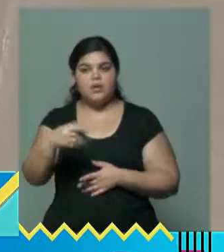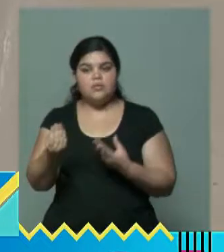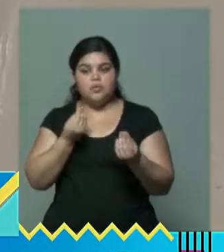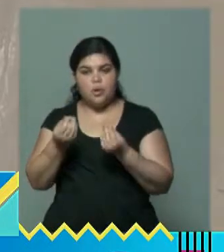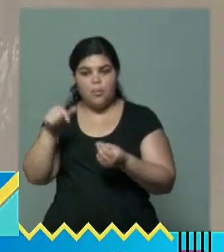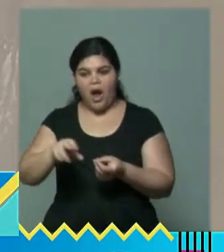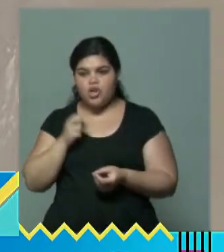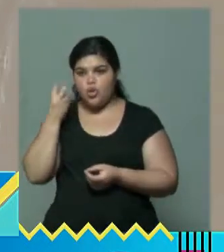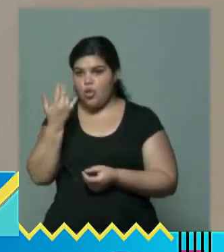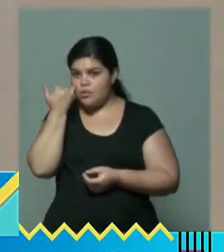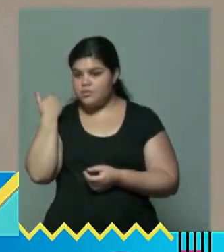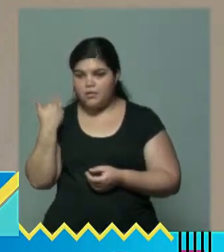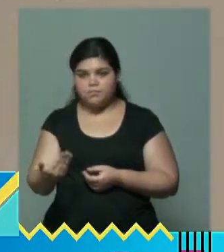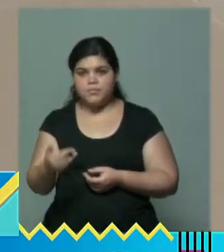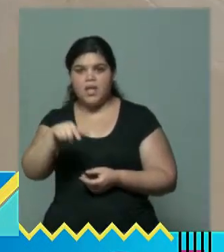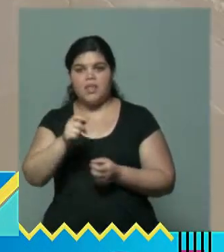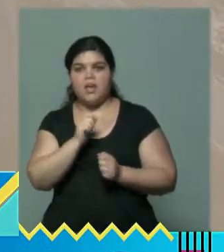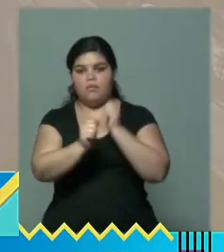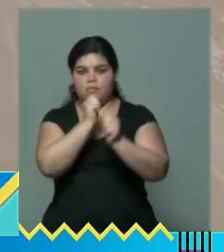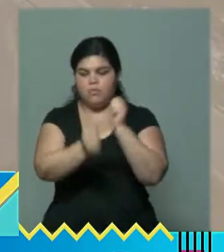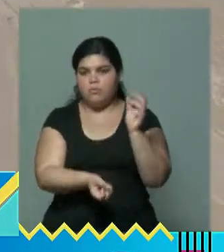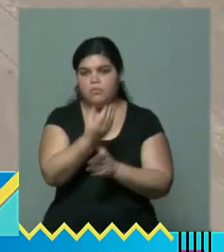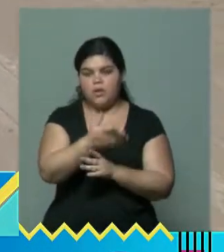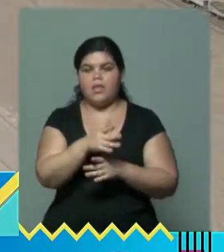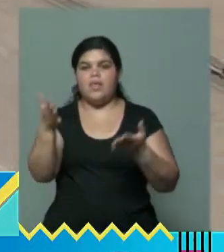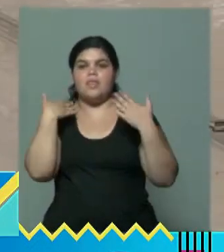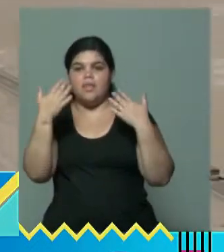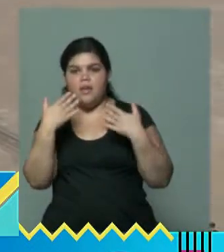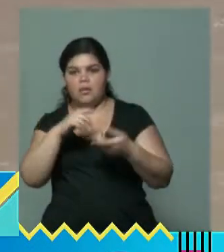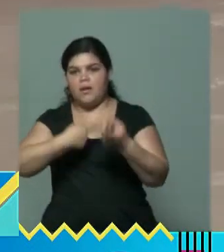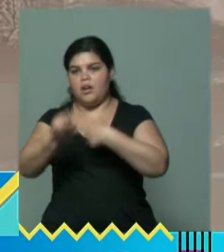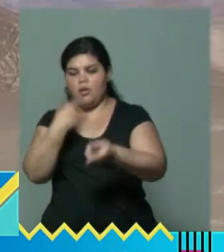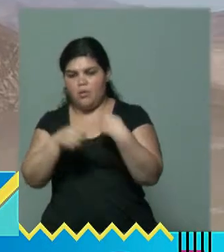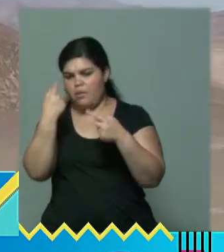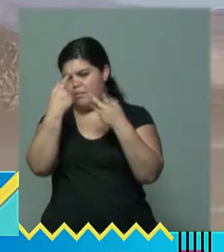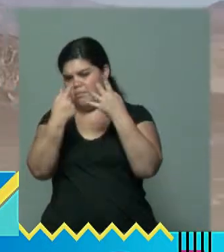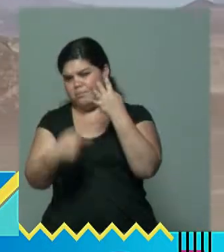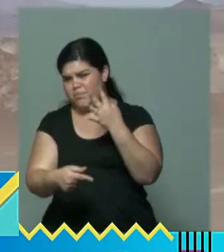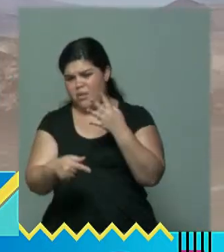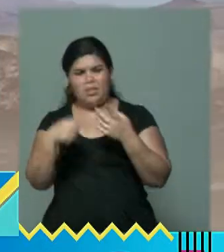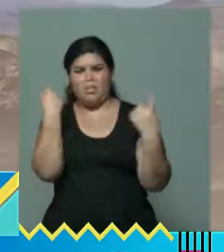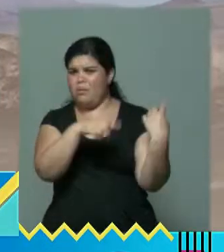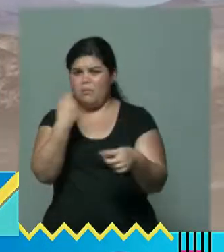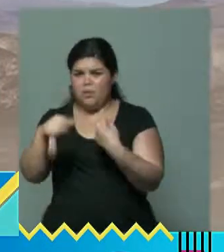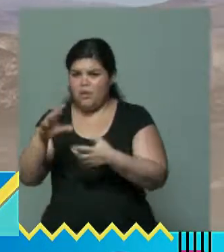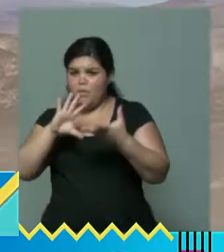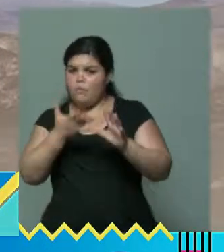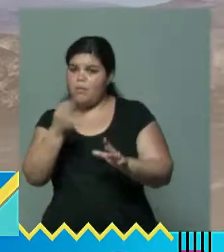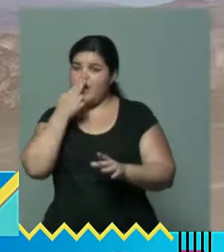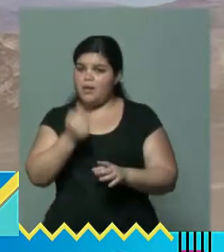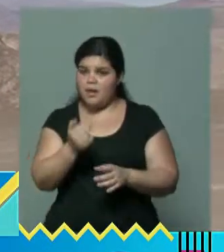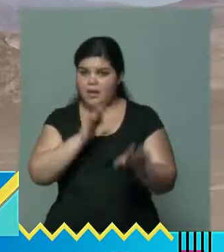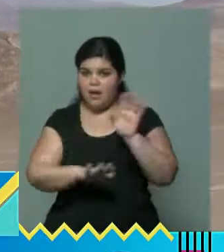2 años, entre diferentes tipos de generación térmica, renovable, cierre de ciclos, una canasta, digamos,